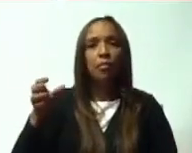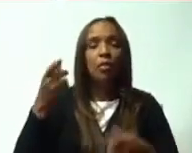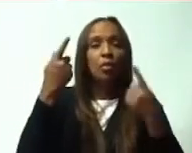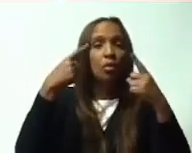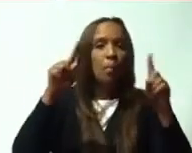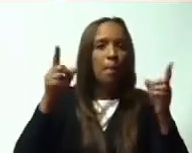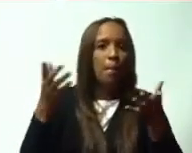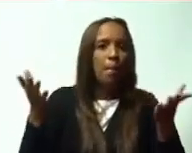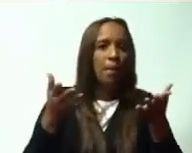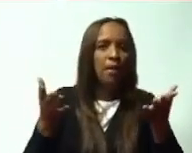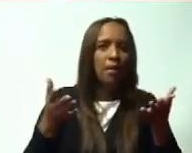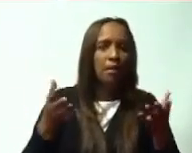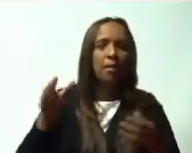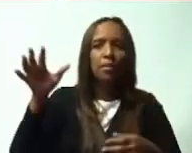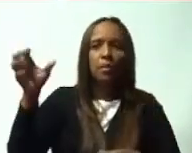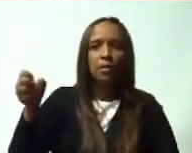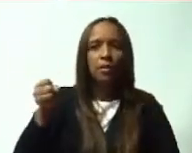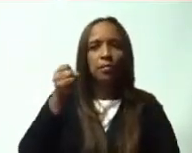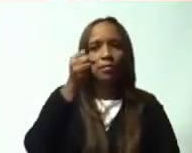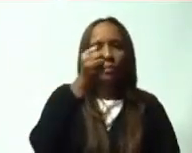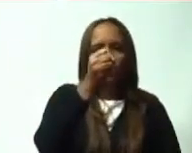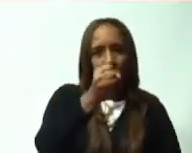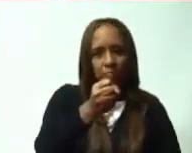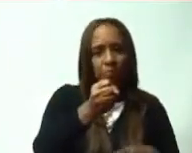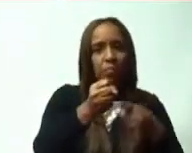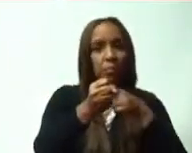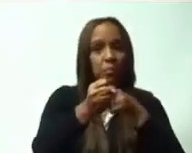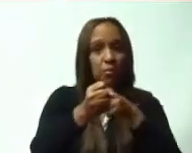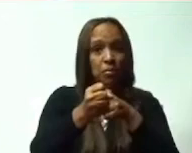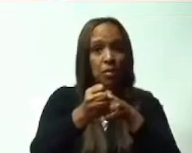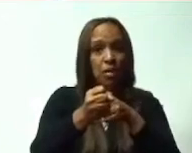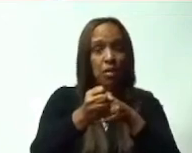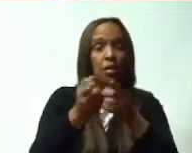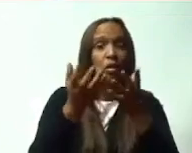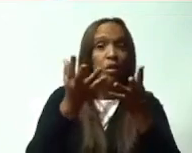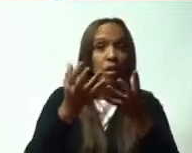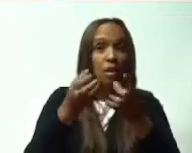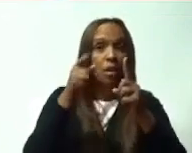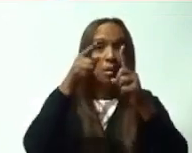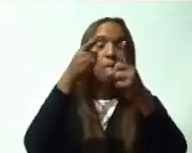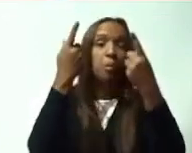Y también ganó el senador de Santiago, con el que compartimos